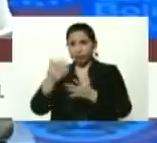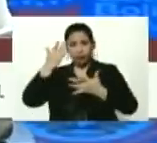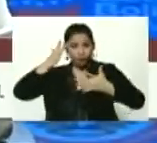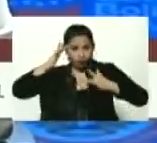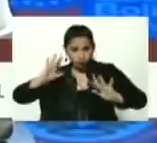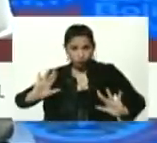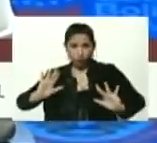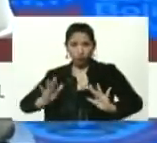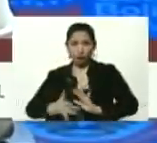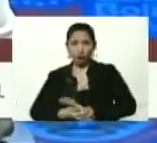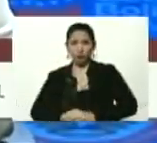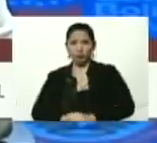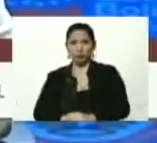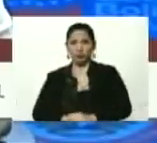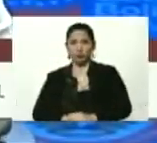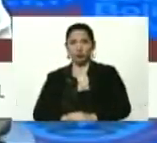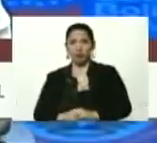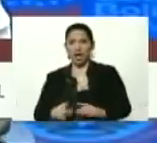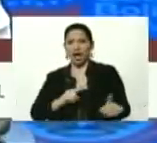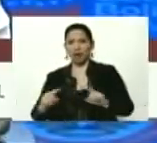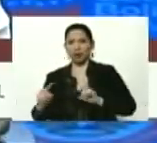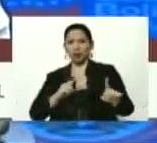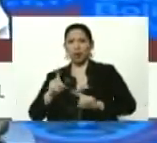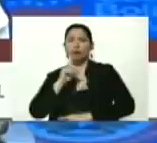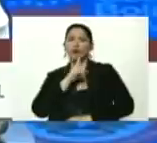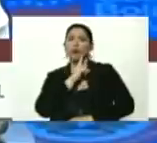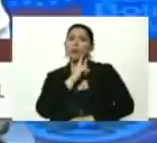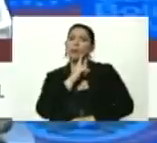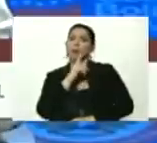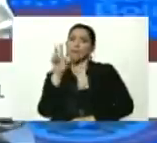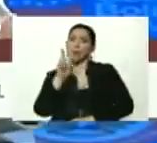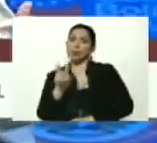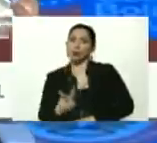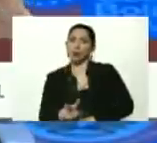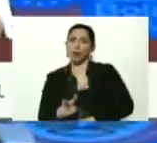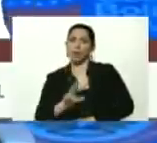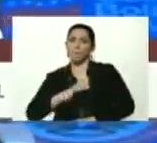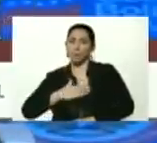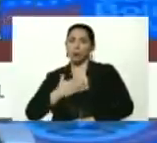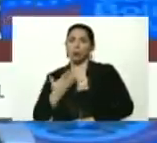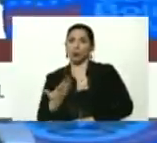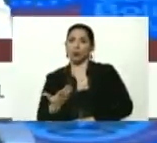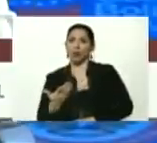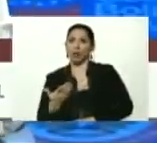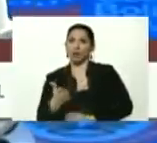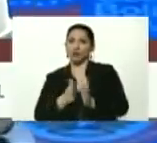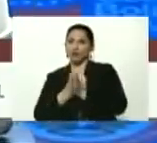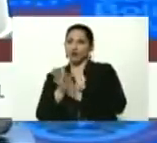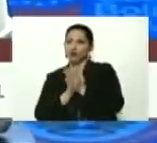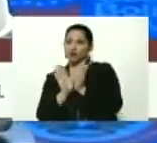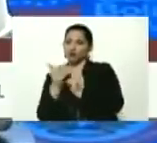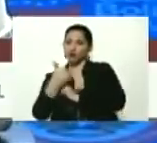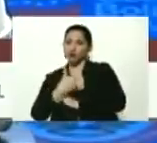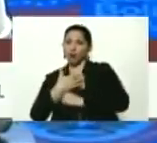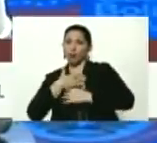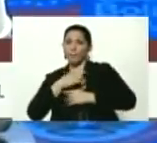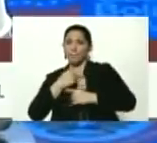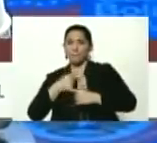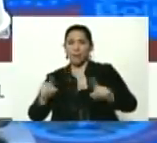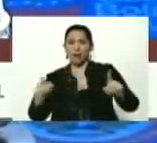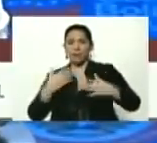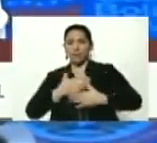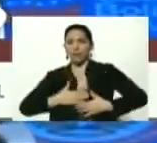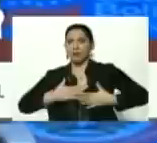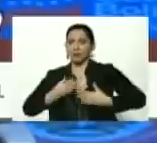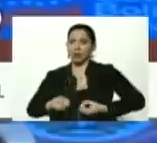pretendiera actuar en nombre de Venezuela, pudieran conchuparse para beneficiar a las